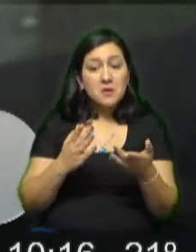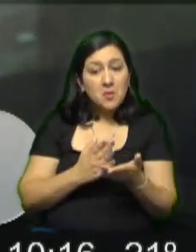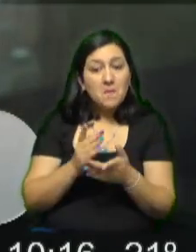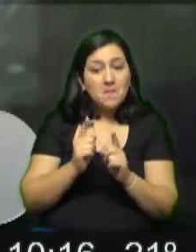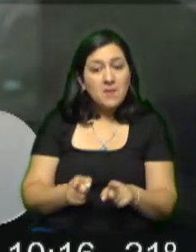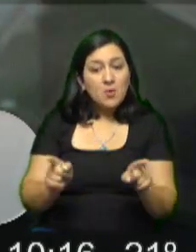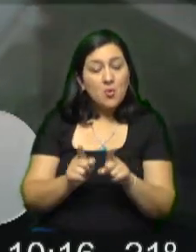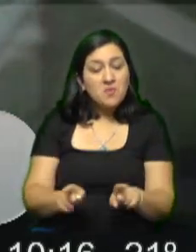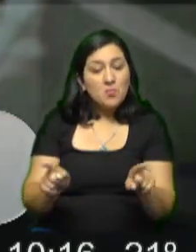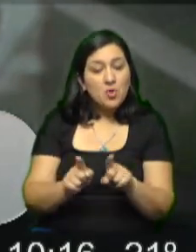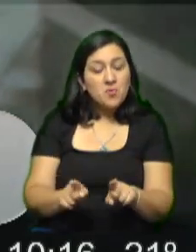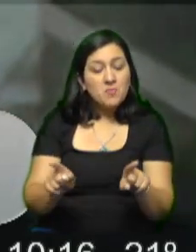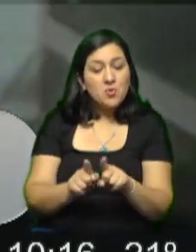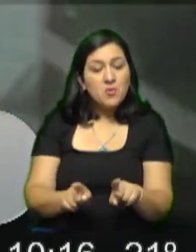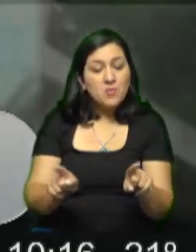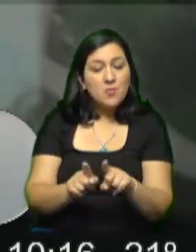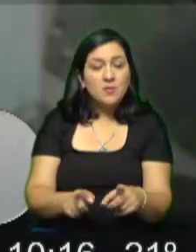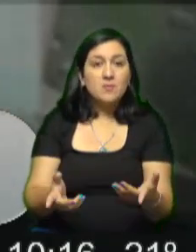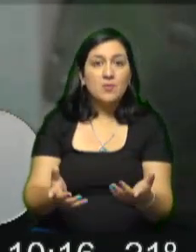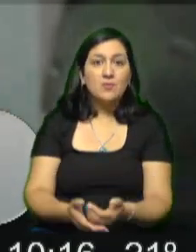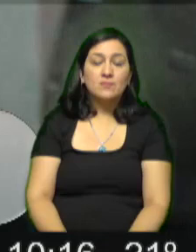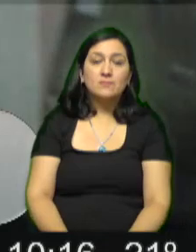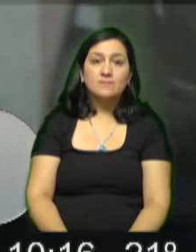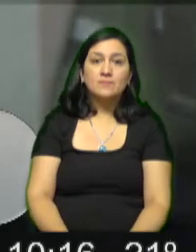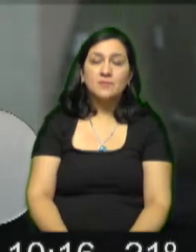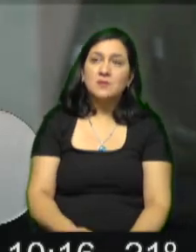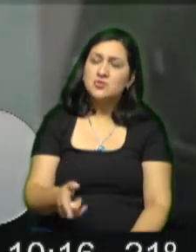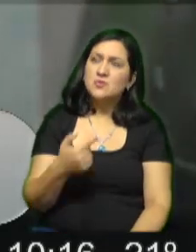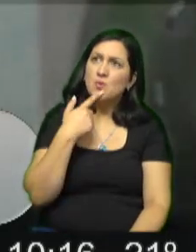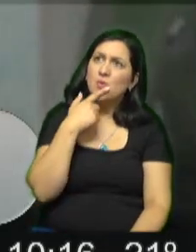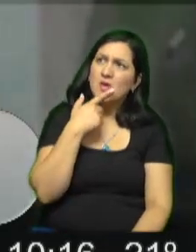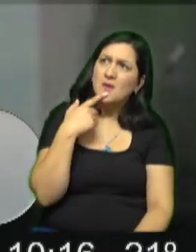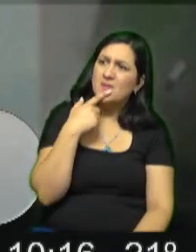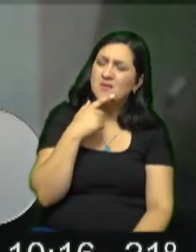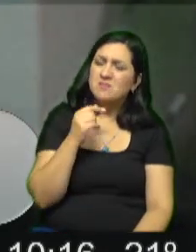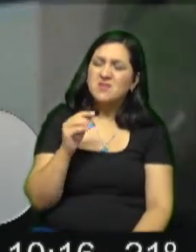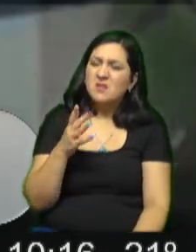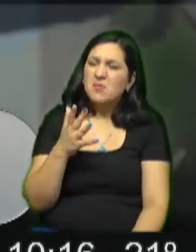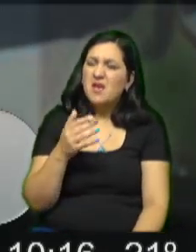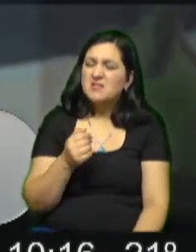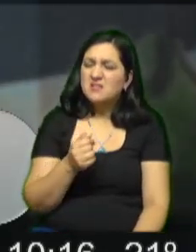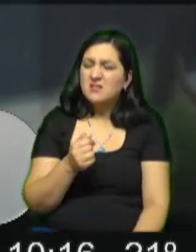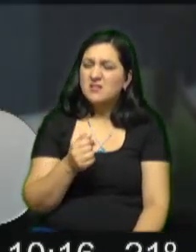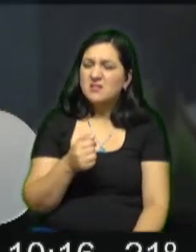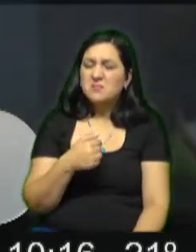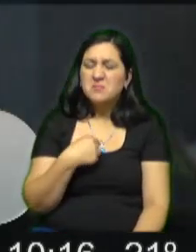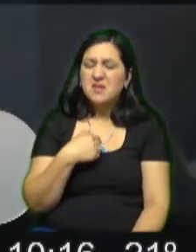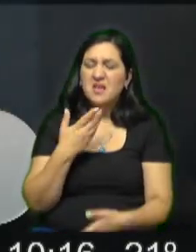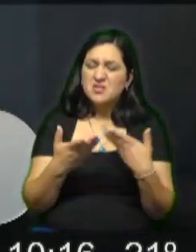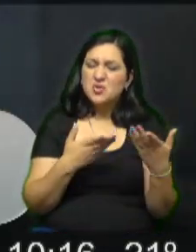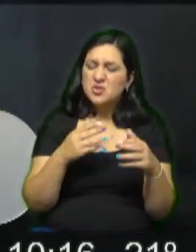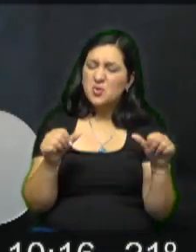me pasó muchos años en mis comienzos. Y me hacía preguntarme, ¿no? ¿Qué pasaría? ¿Serán tan malas mis